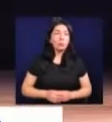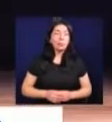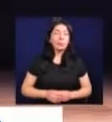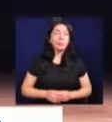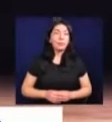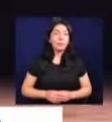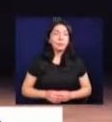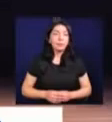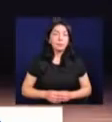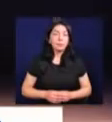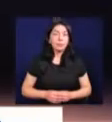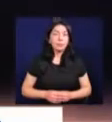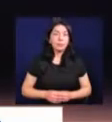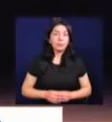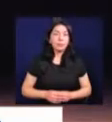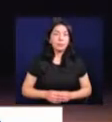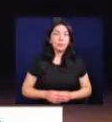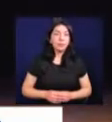realmente